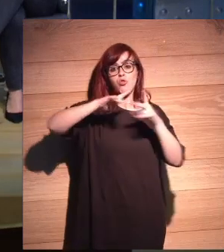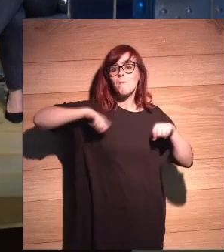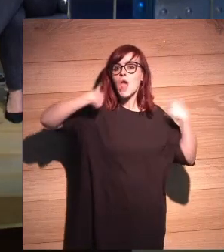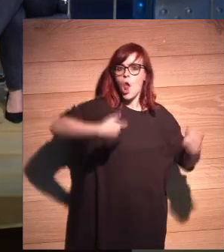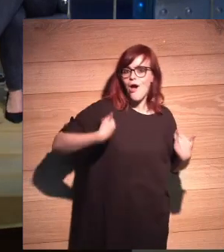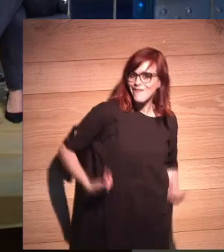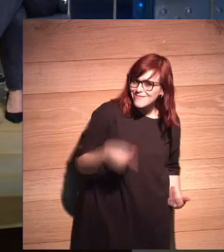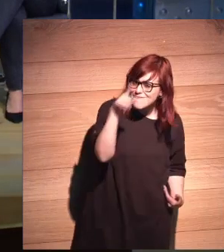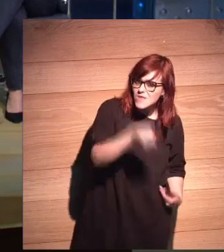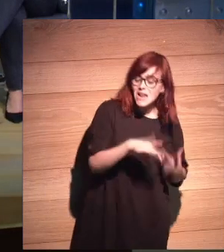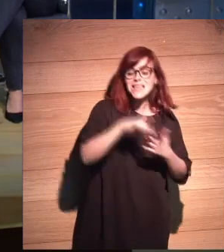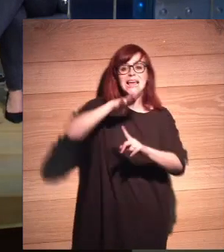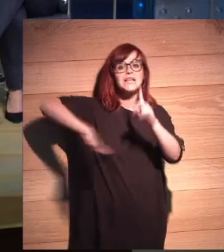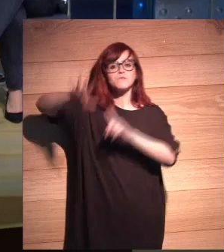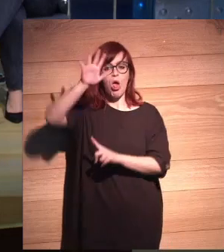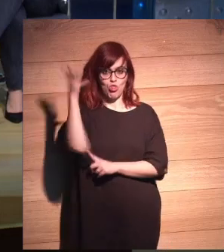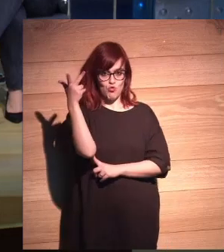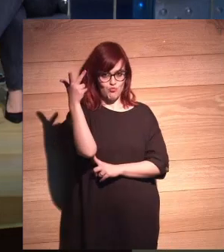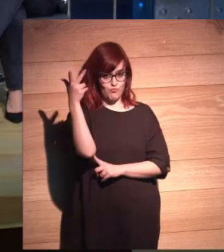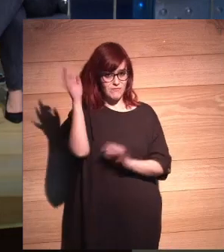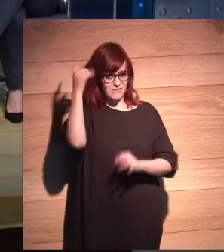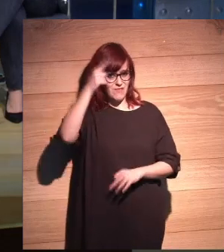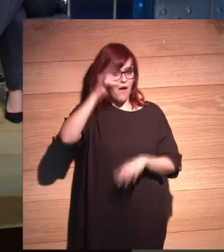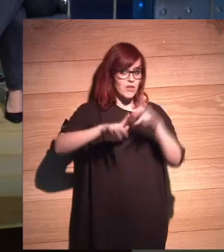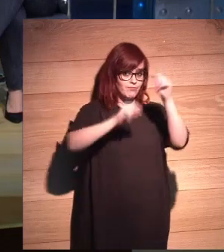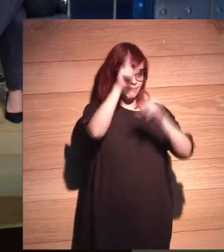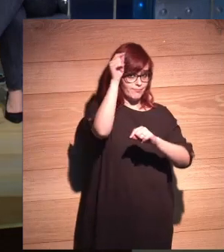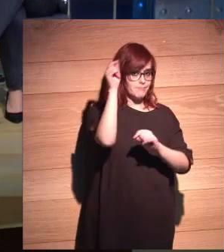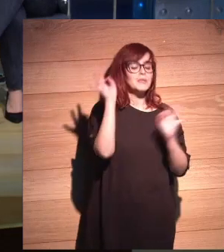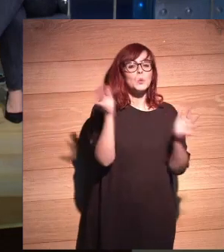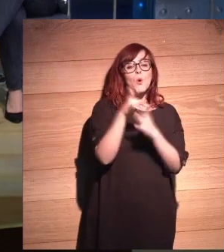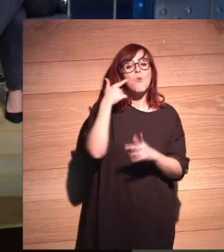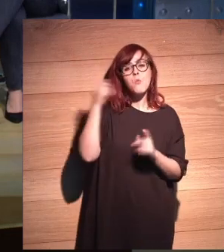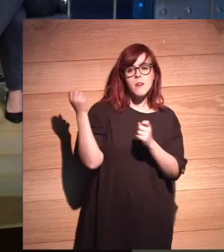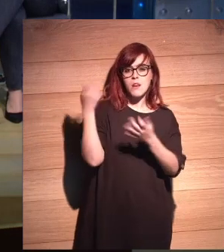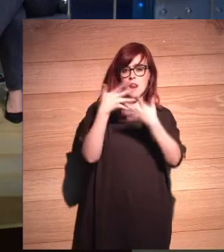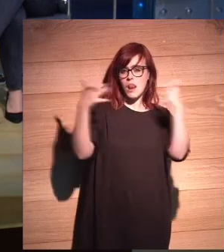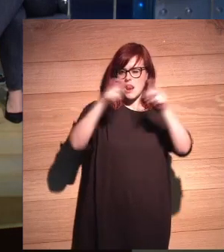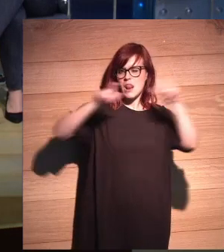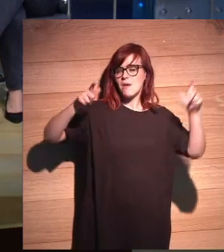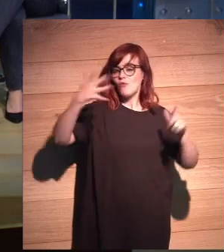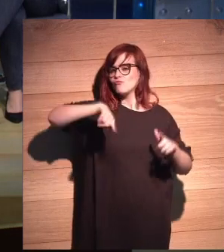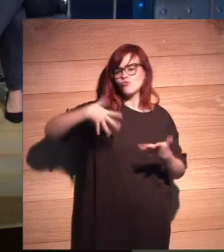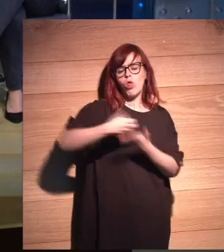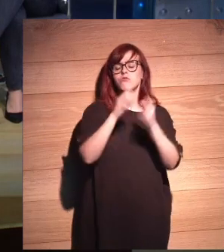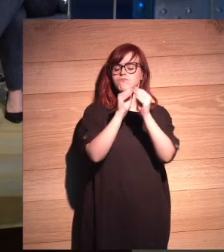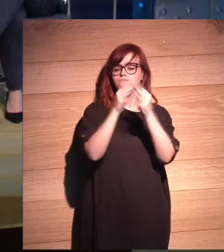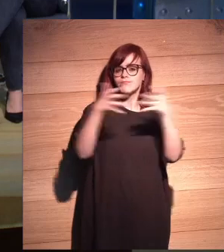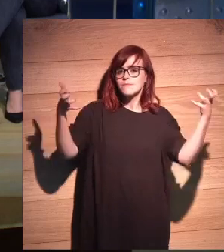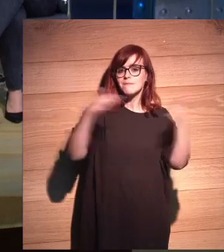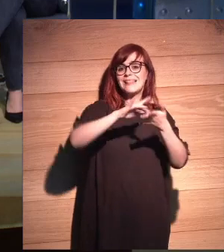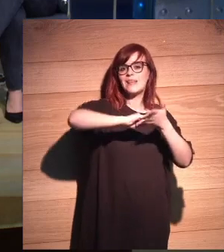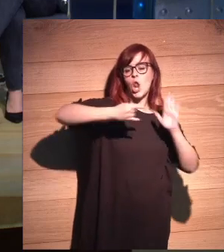biológica y la revolución del espacio, que no hay que olvidar, ¿no? Uno de los lemas que yo creo que estamos todos de acuerdo es